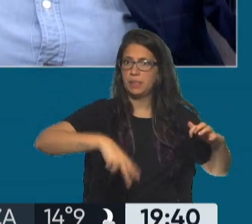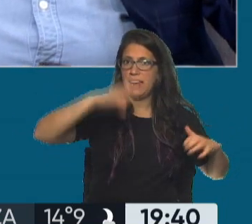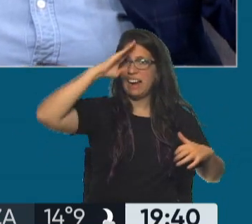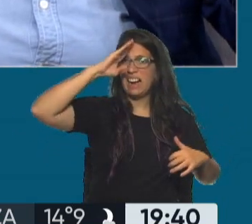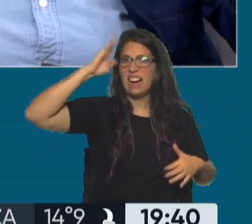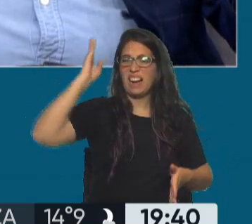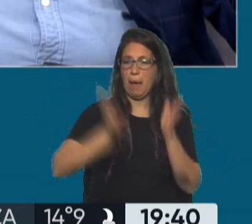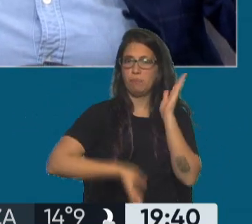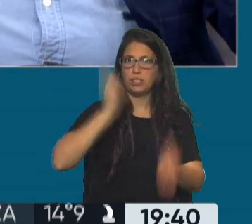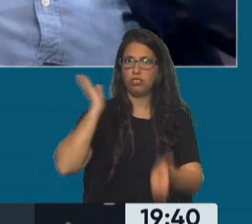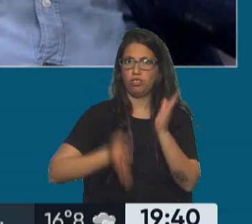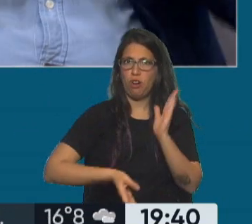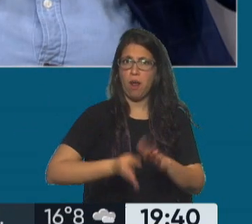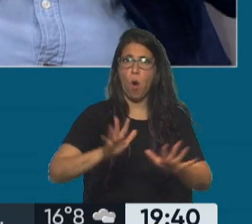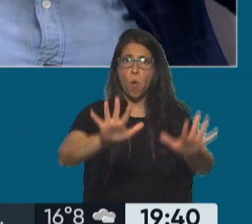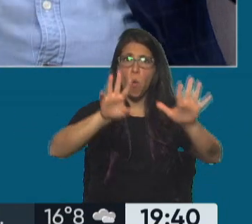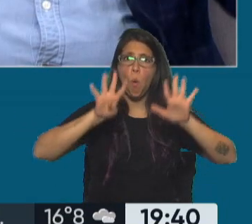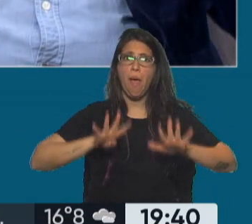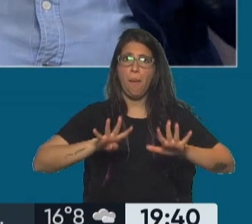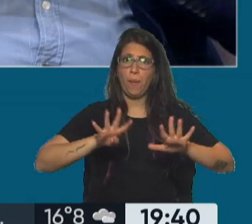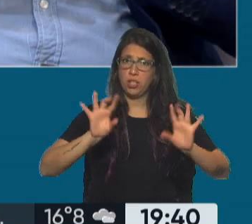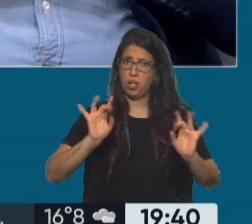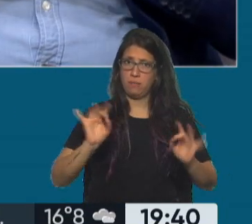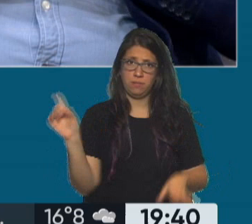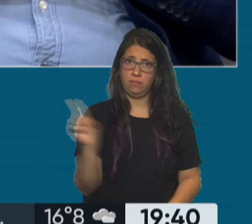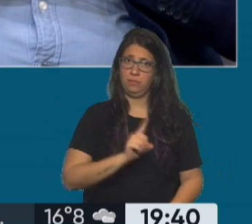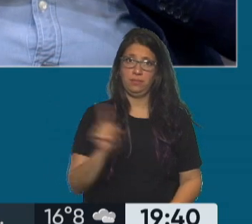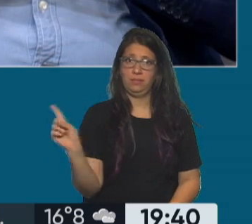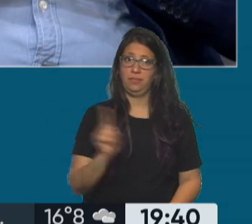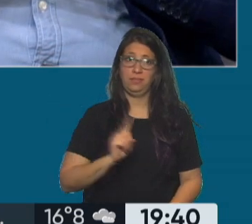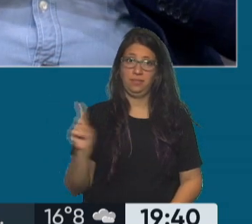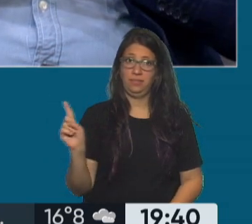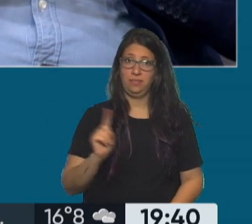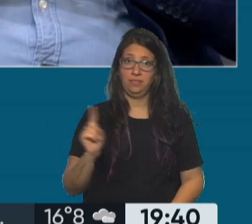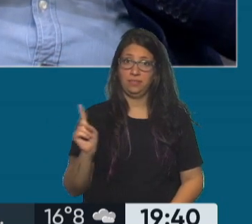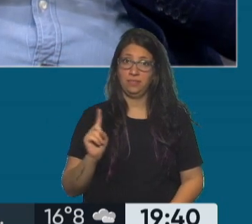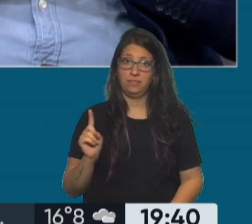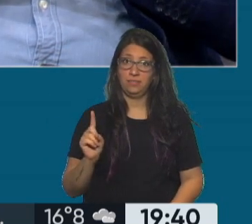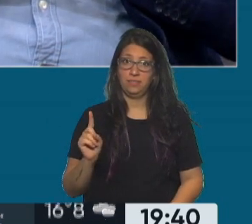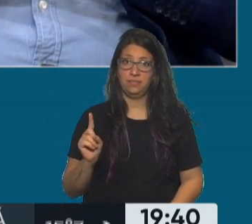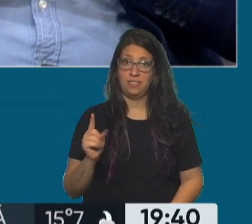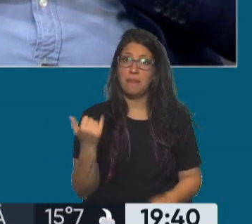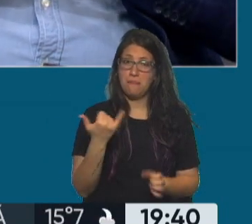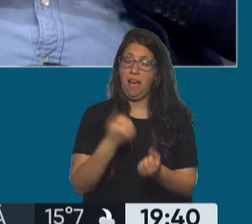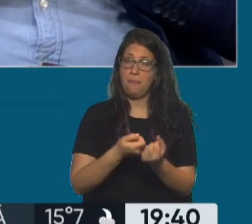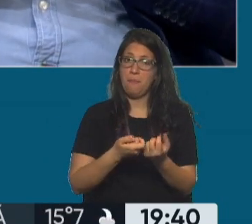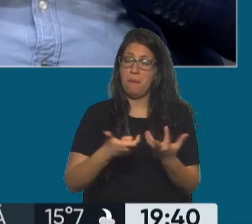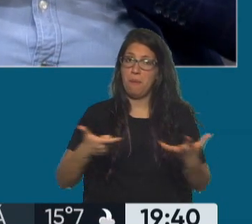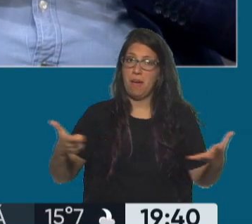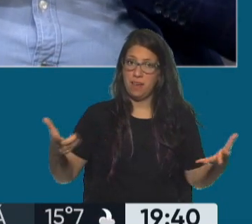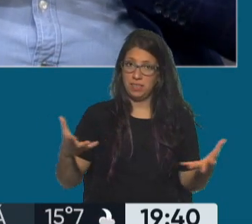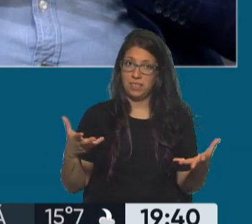9, digamos. Había abajo todo las fuerzas intermedias.